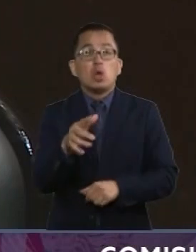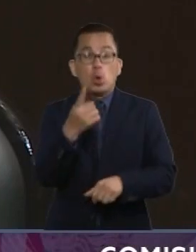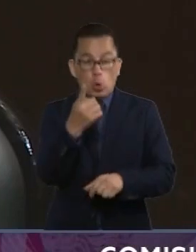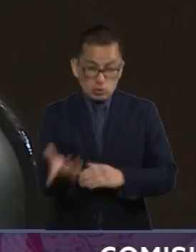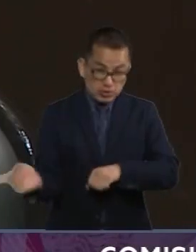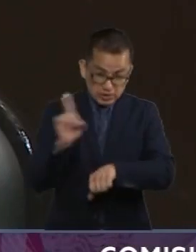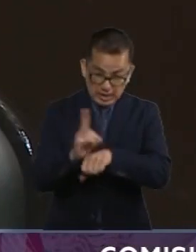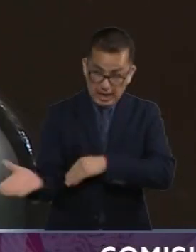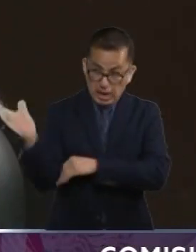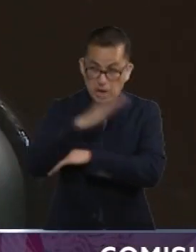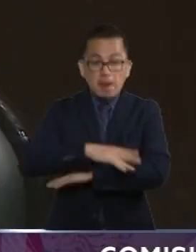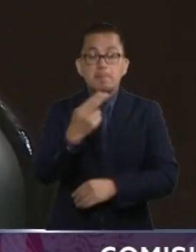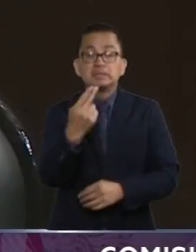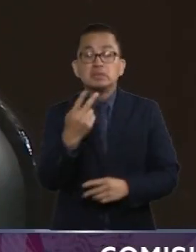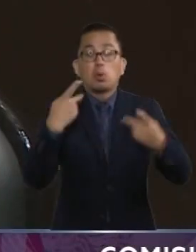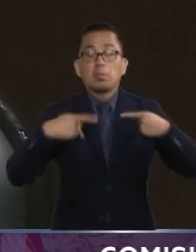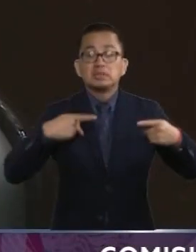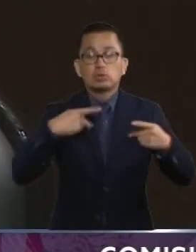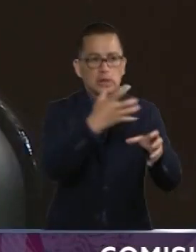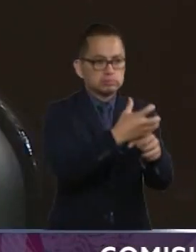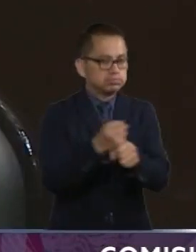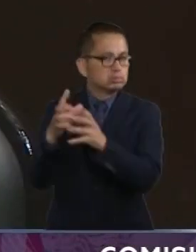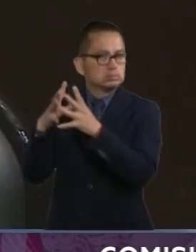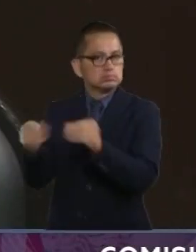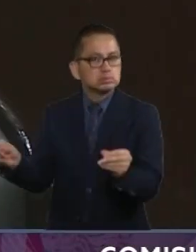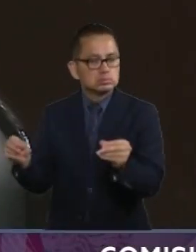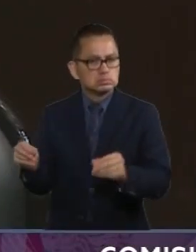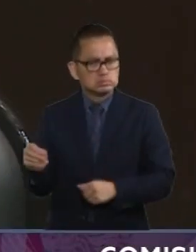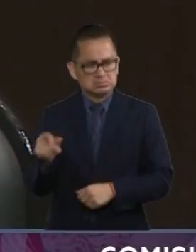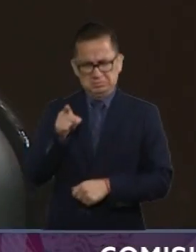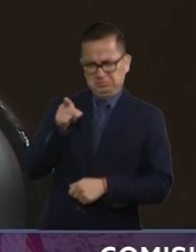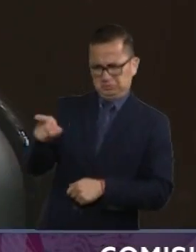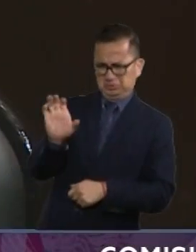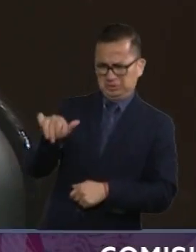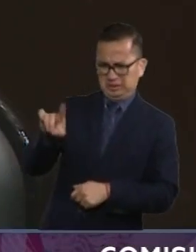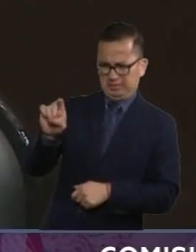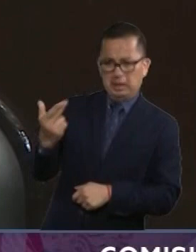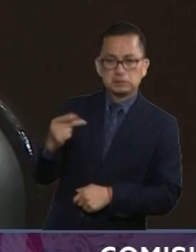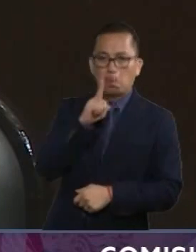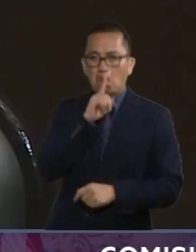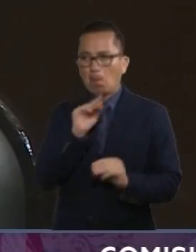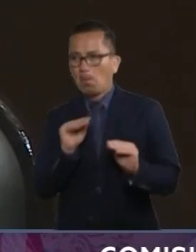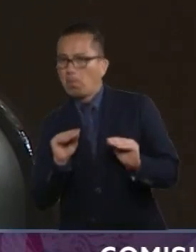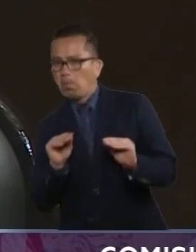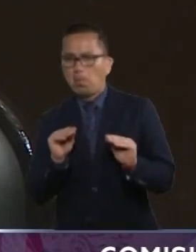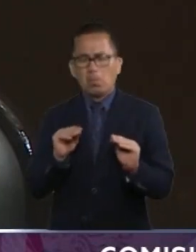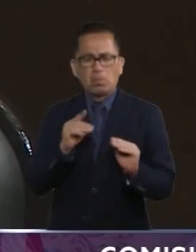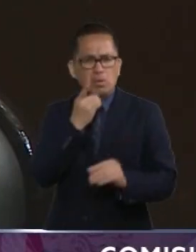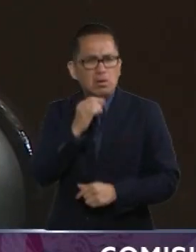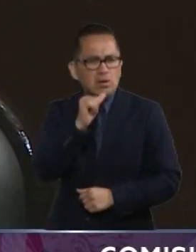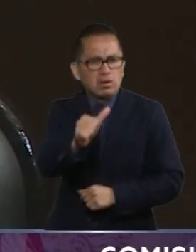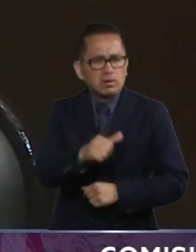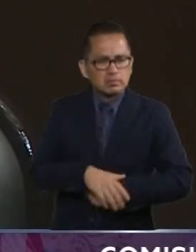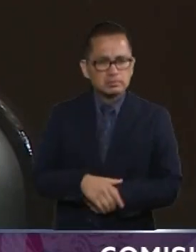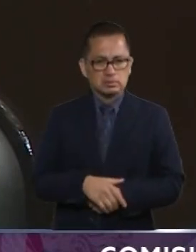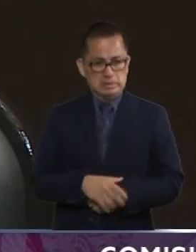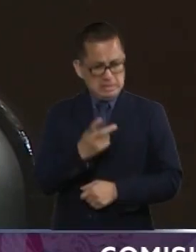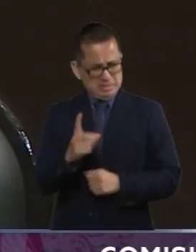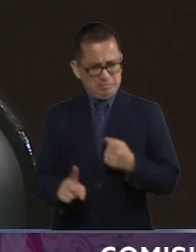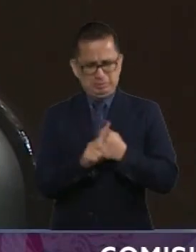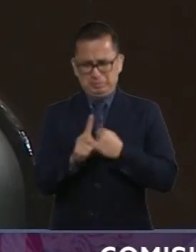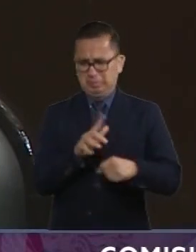por día. Y la CNDH guarda silencio. En medio de esta crisis y en un intento por